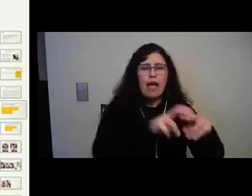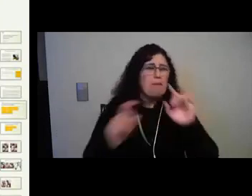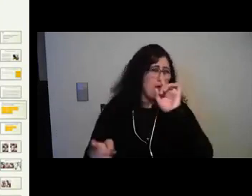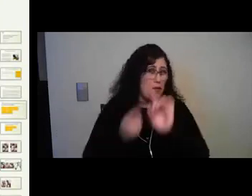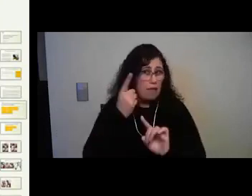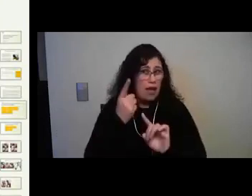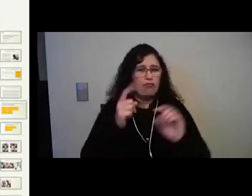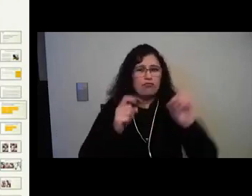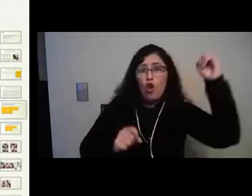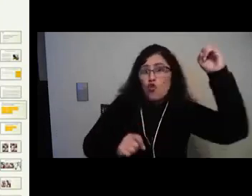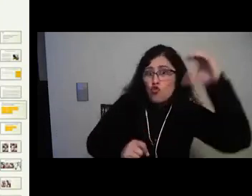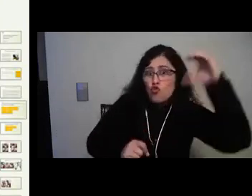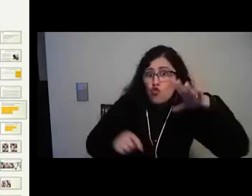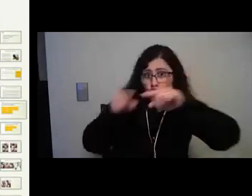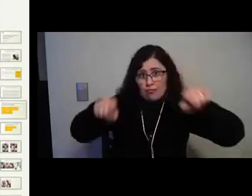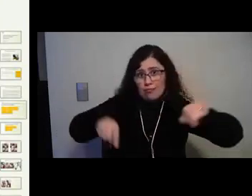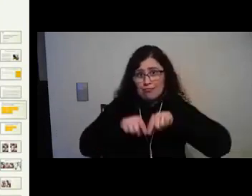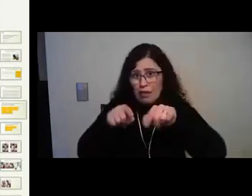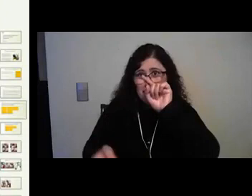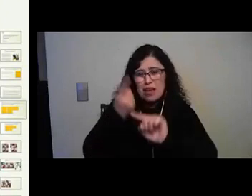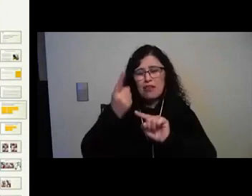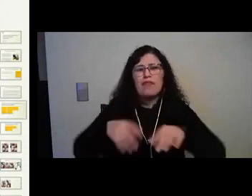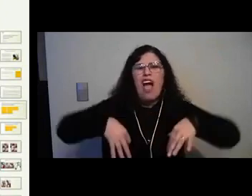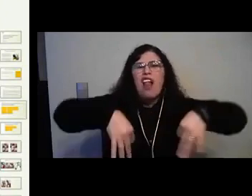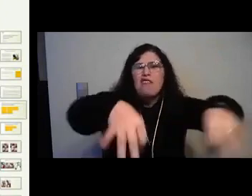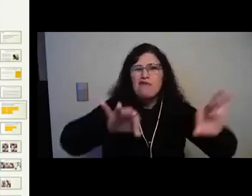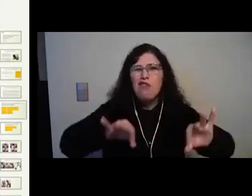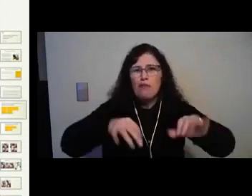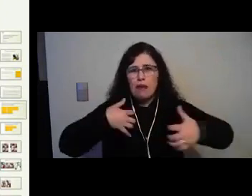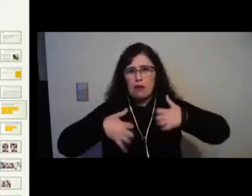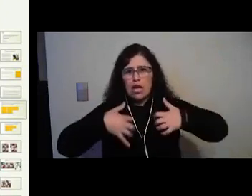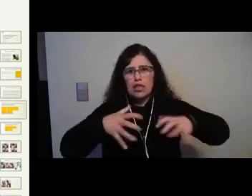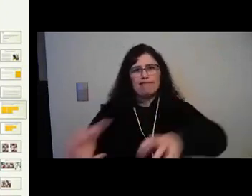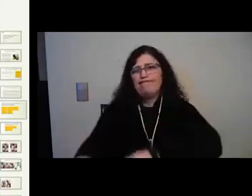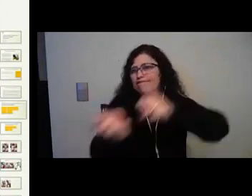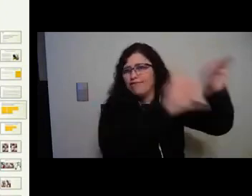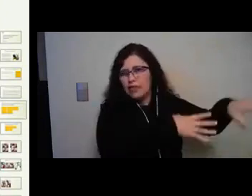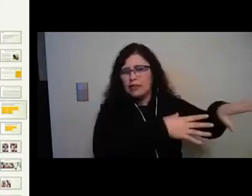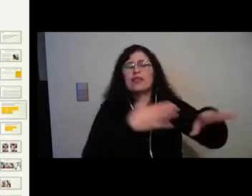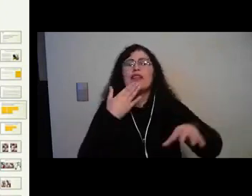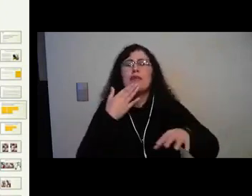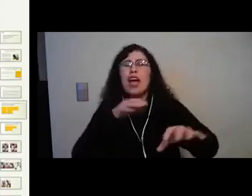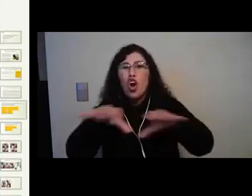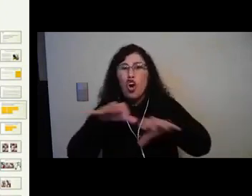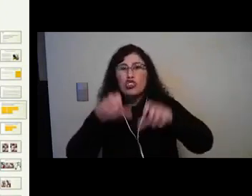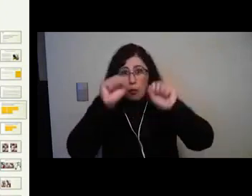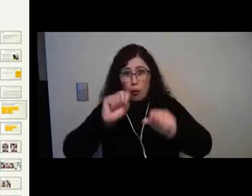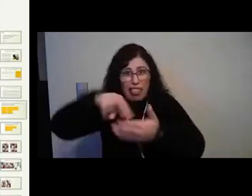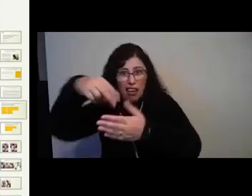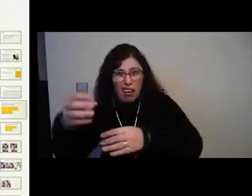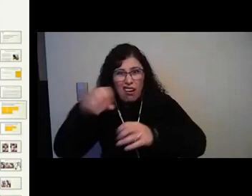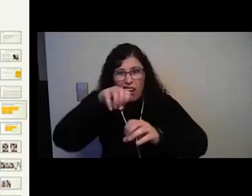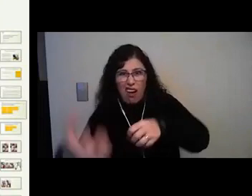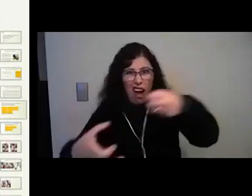la luz, ¿cierto? Sacar la alfombra, todas aquellas cosas que se puedan deslizar, ¿ya? Dejar próximo la silla